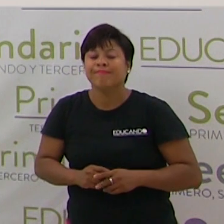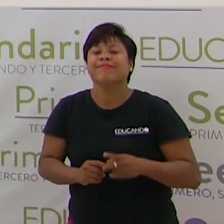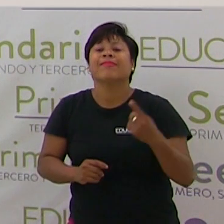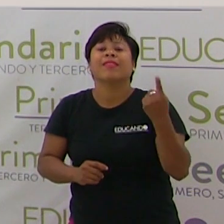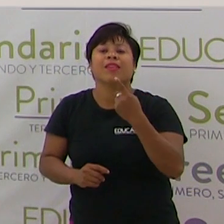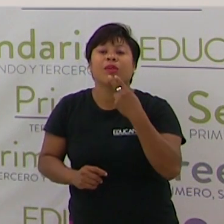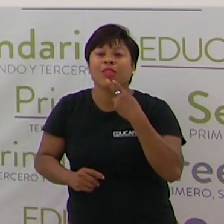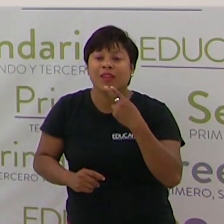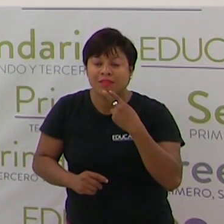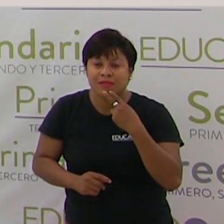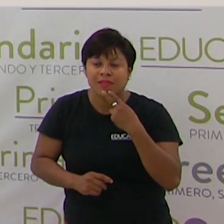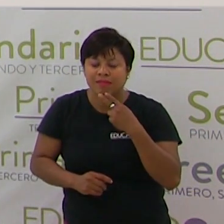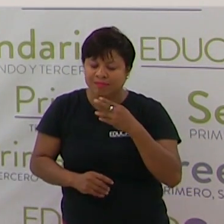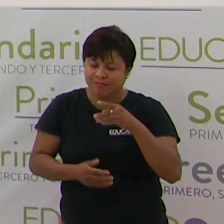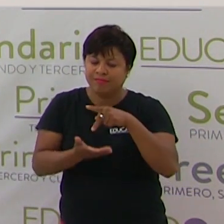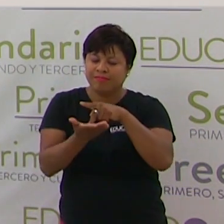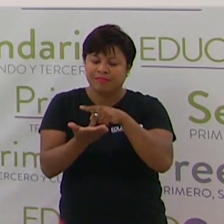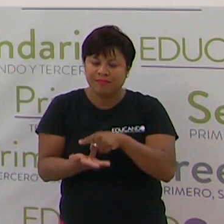Utilizan una